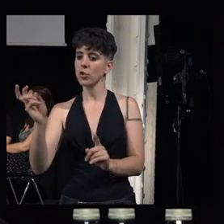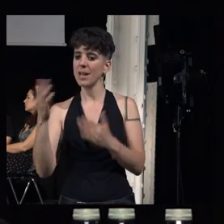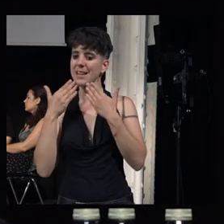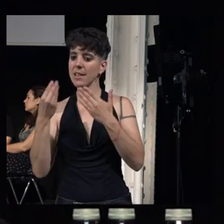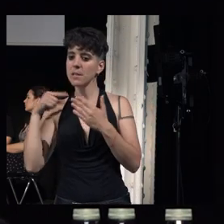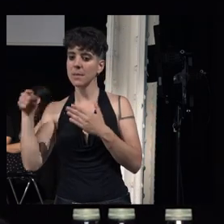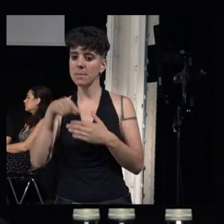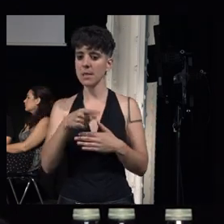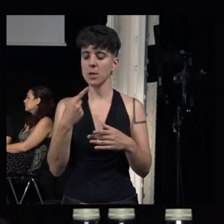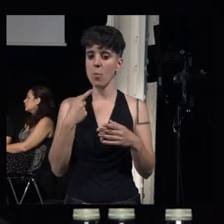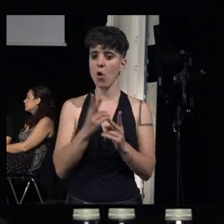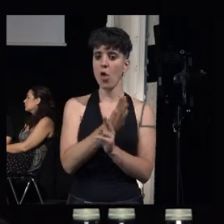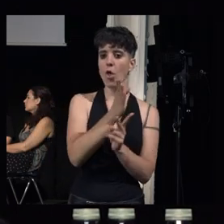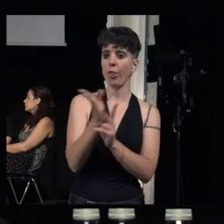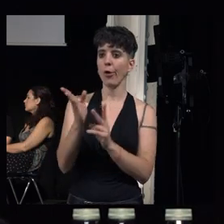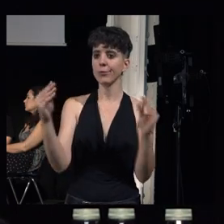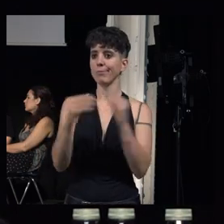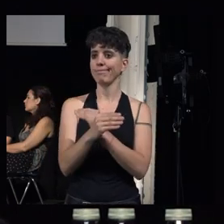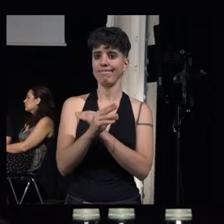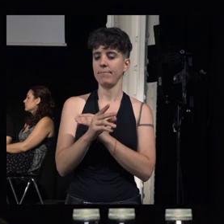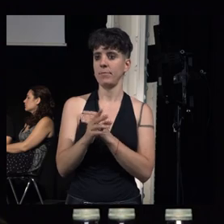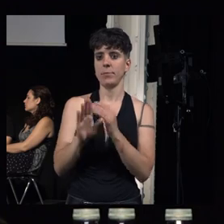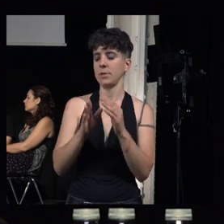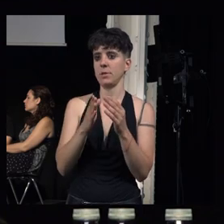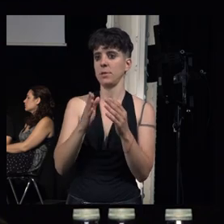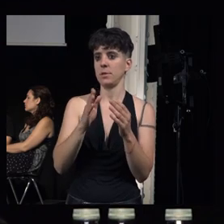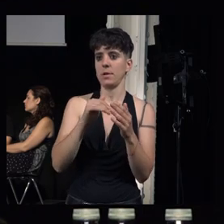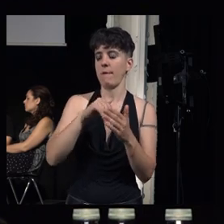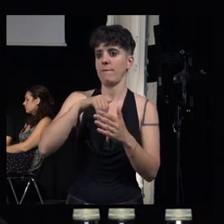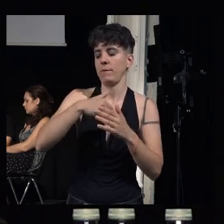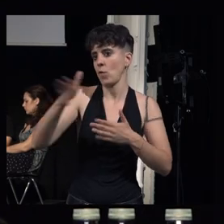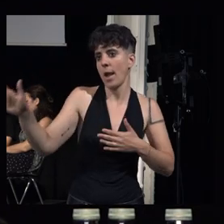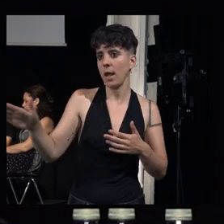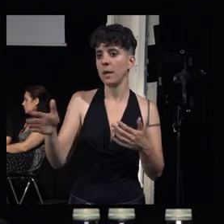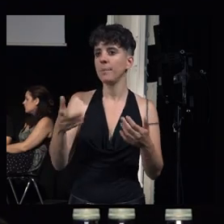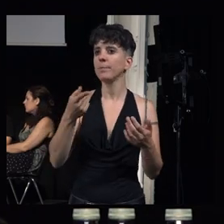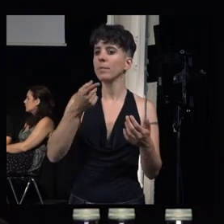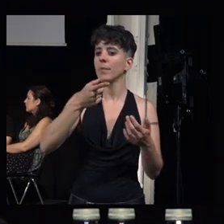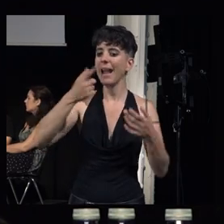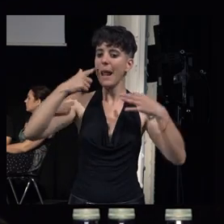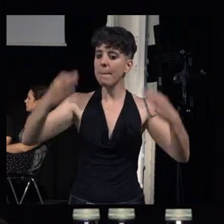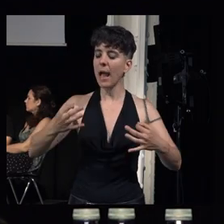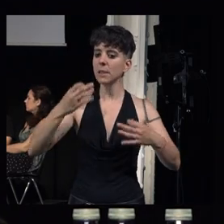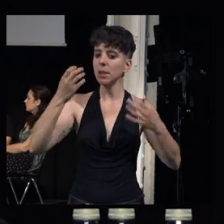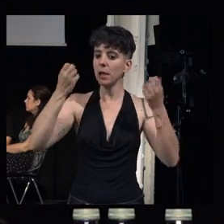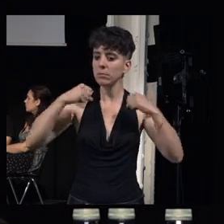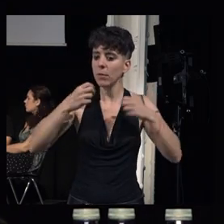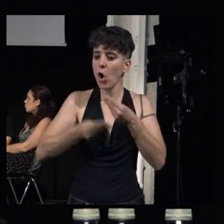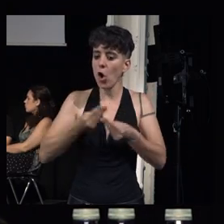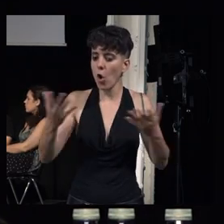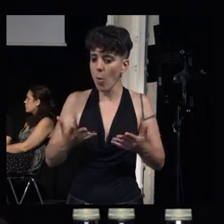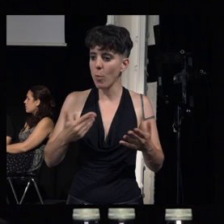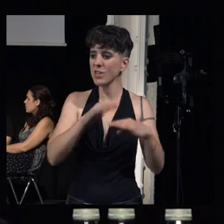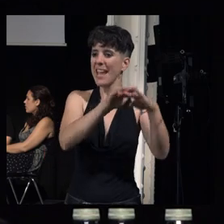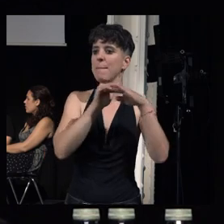esta dicotomía, ¿vale? ¿Cómo hemos hecho eso en la práctica? Para que fuera práctico. Intentando hacer invitaciones que tuvieran que ver con